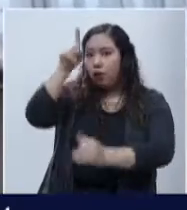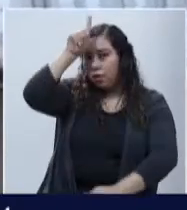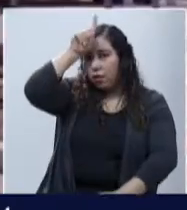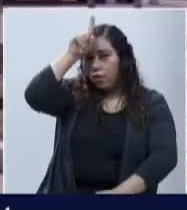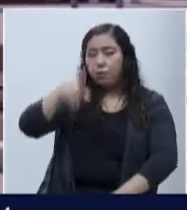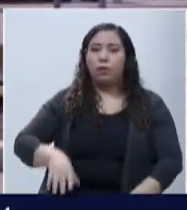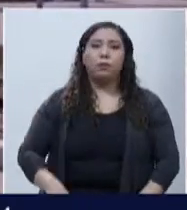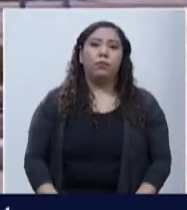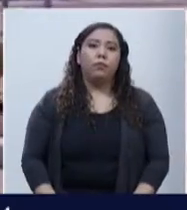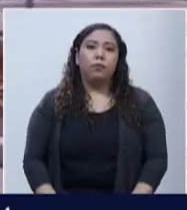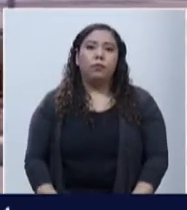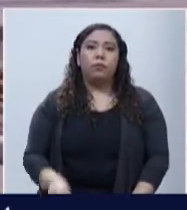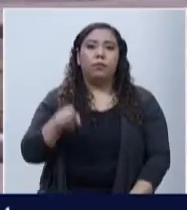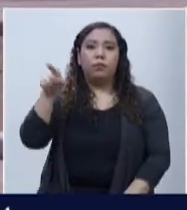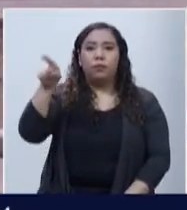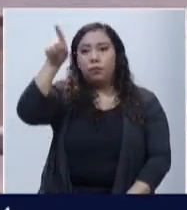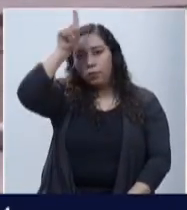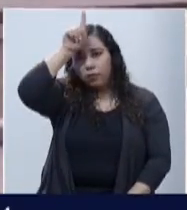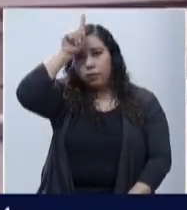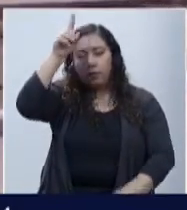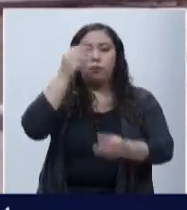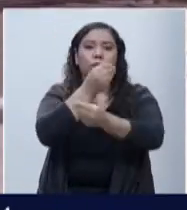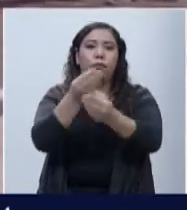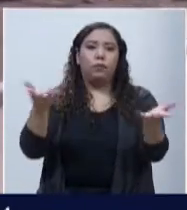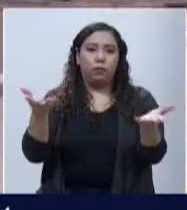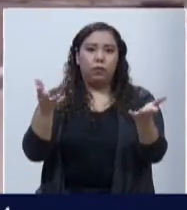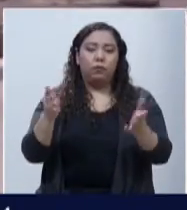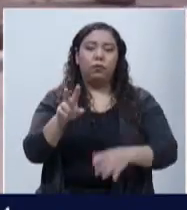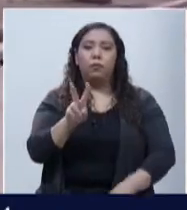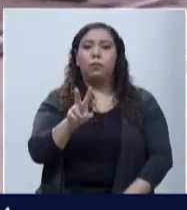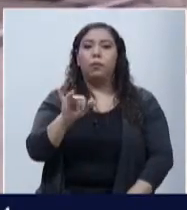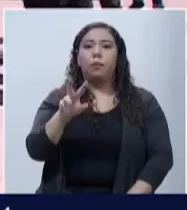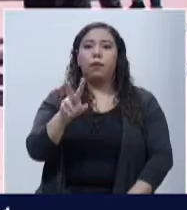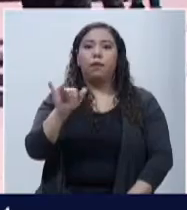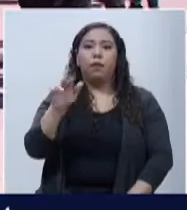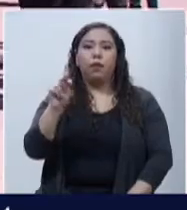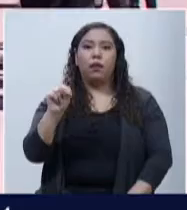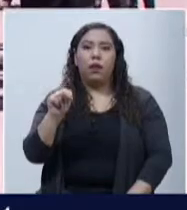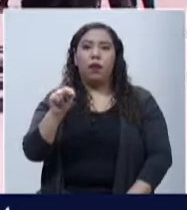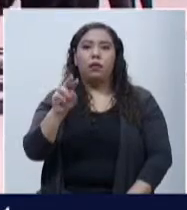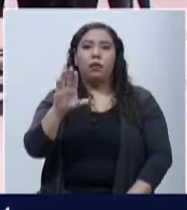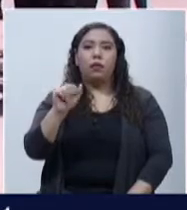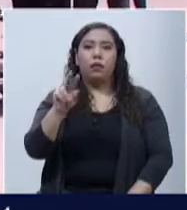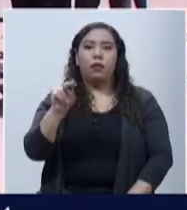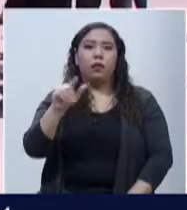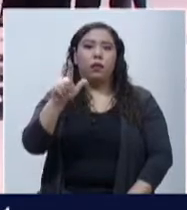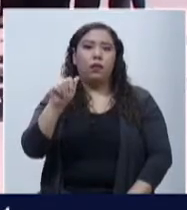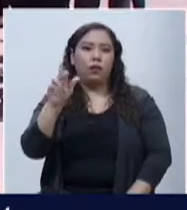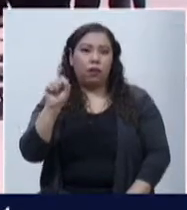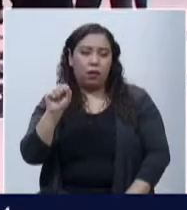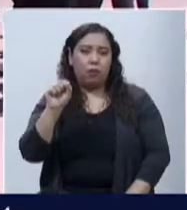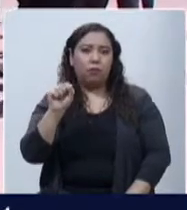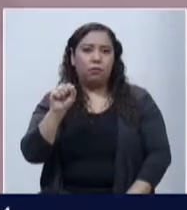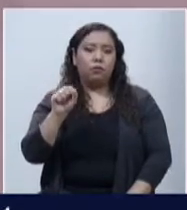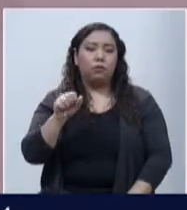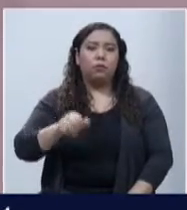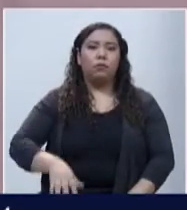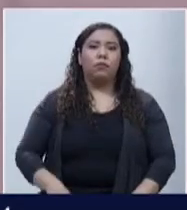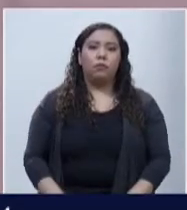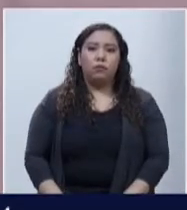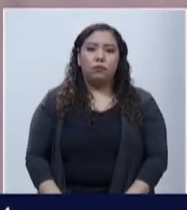desde mi única alemania les informo vivian canelas con la colaboración de saulo reynoso y también el bean